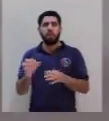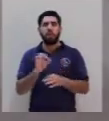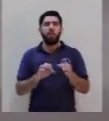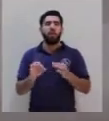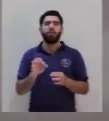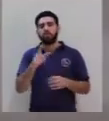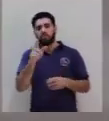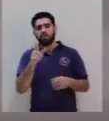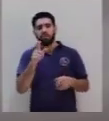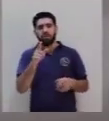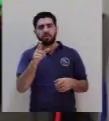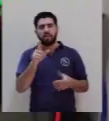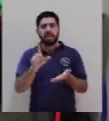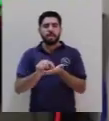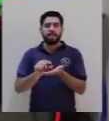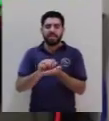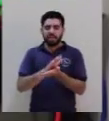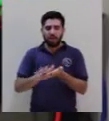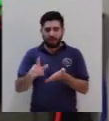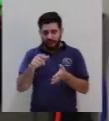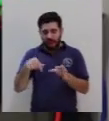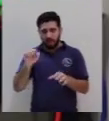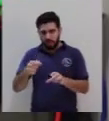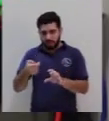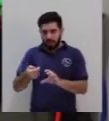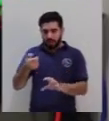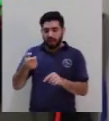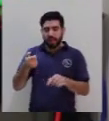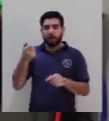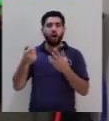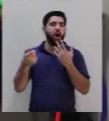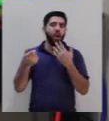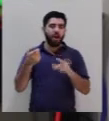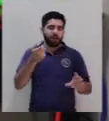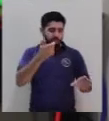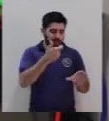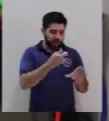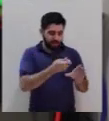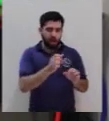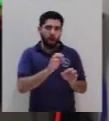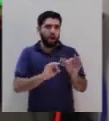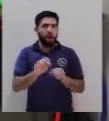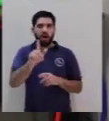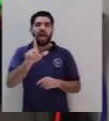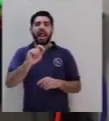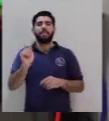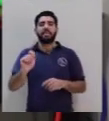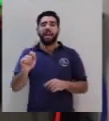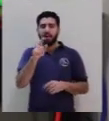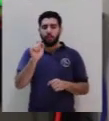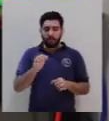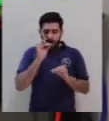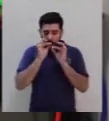unas gotitas de tinta de impresora. Cualquier cuestión para darle color. O sea, podría también sacar la tinta a los lapiceros, por